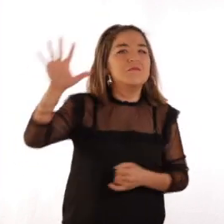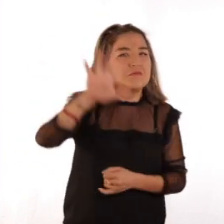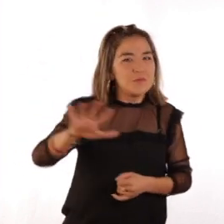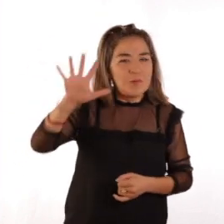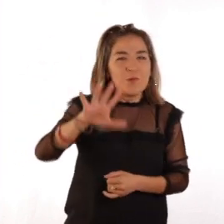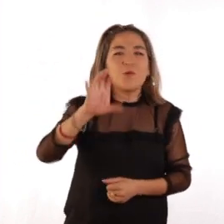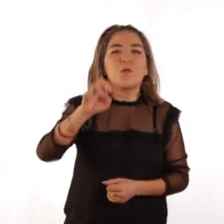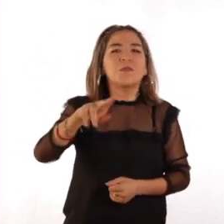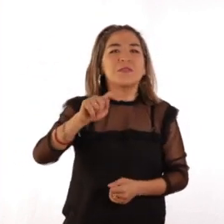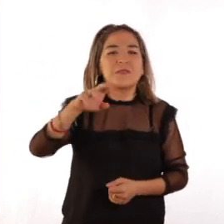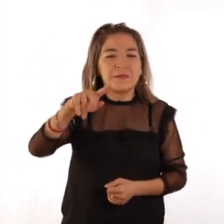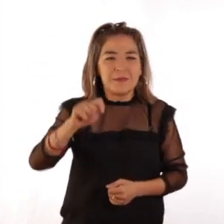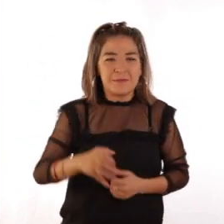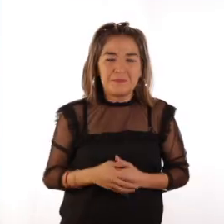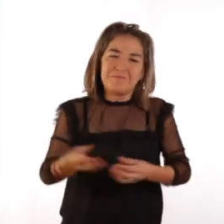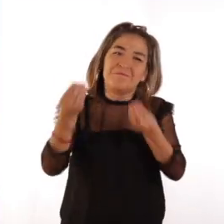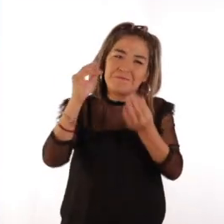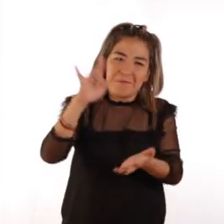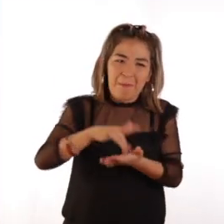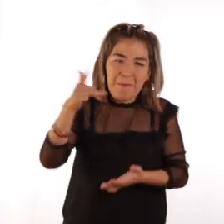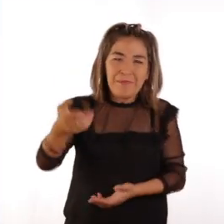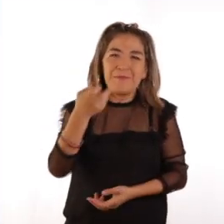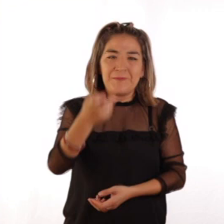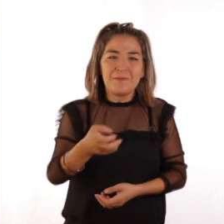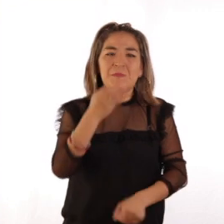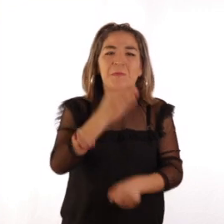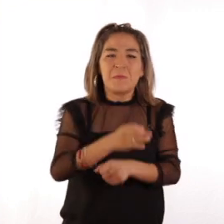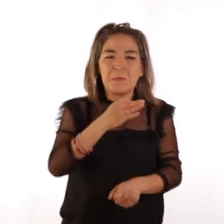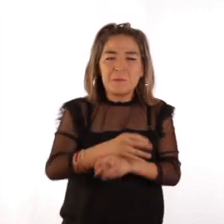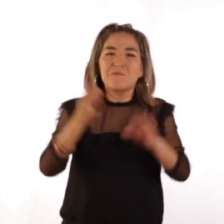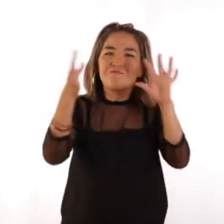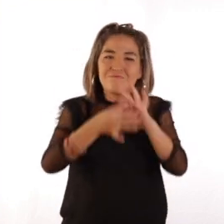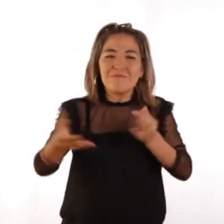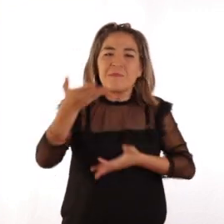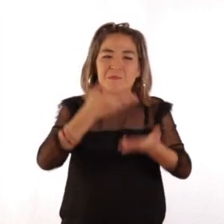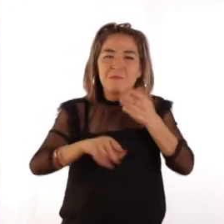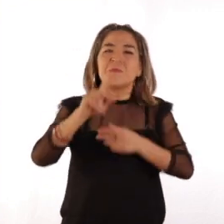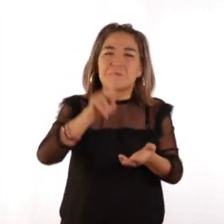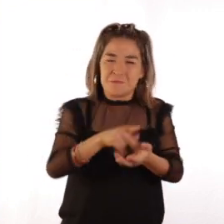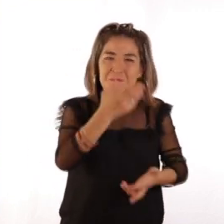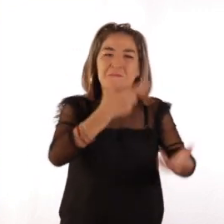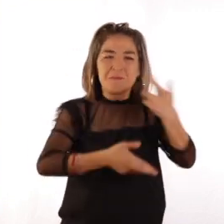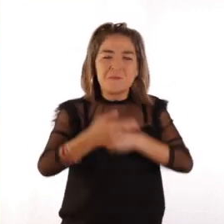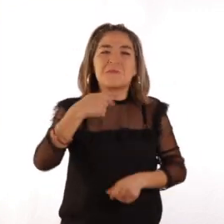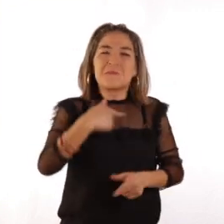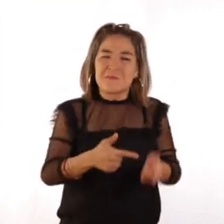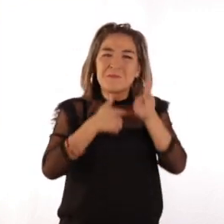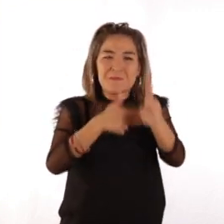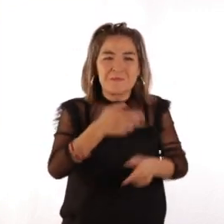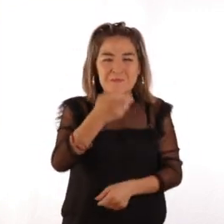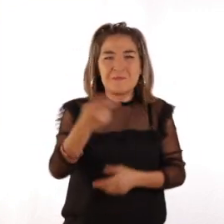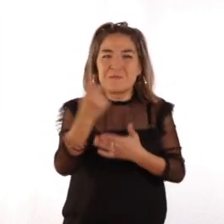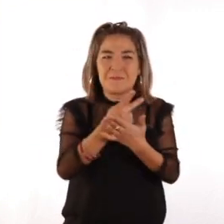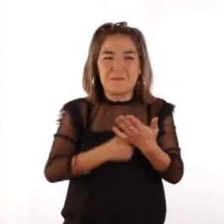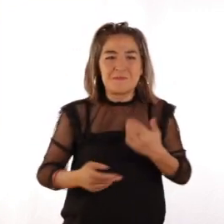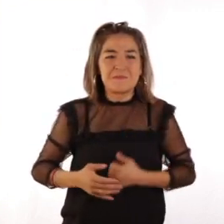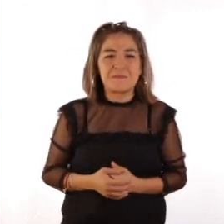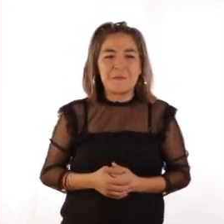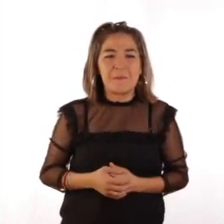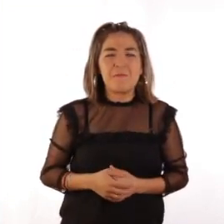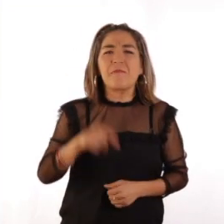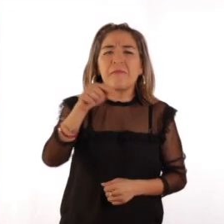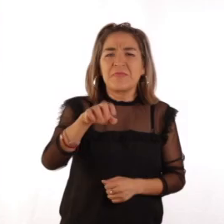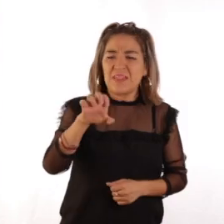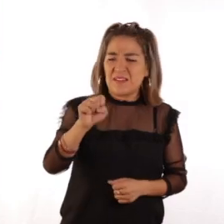como el continental, ¿no? Armando, le agradecemos mucho lo que nos está compartiendo. Regresamos en un momento con usted y nosotros continuamos en el